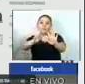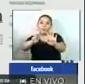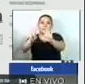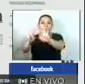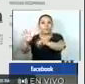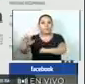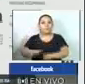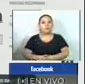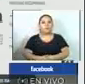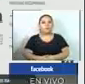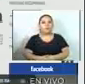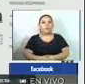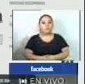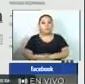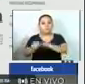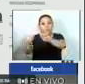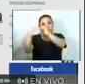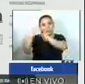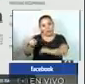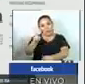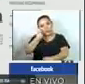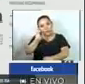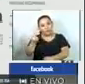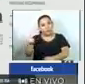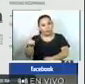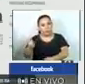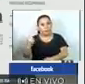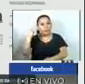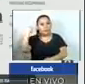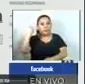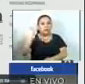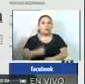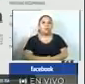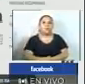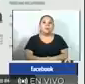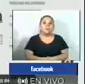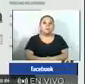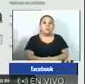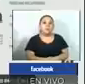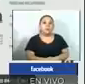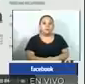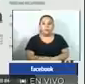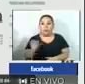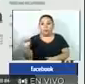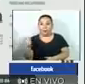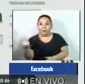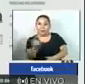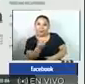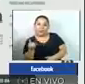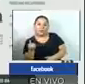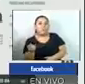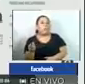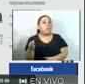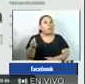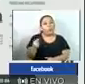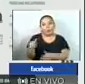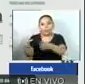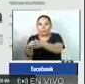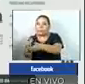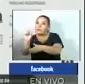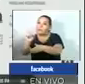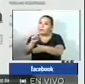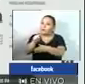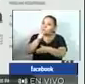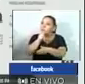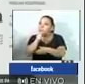también vamos a revisar esto que son muy importantes también y es el número de casos sospechosos